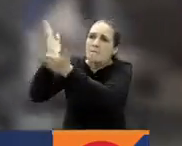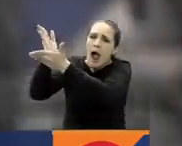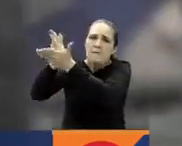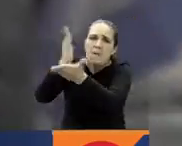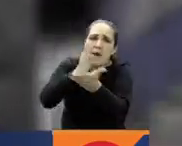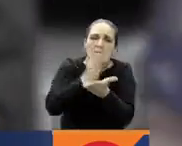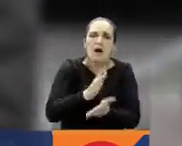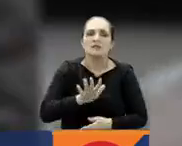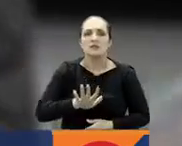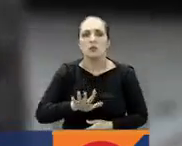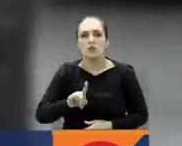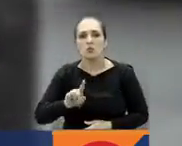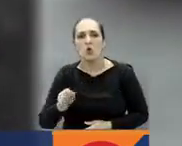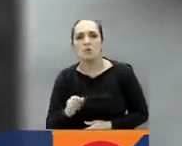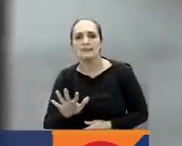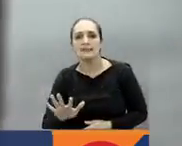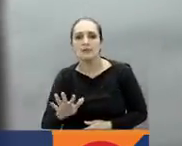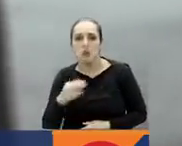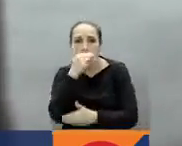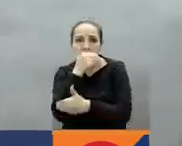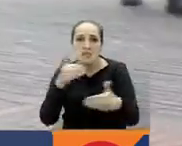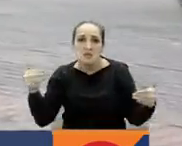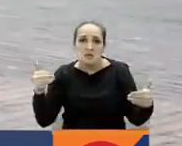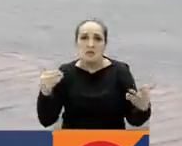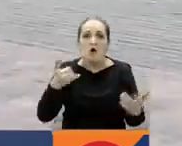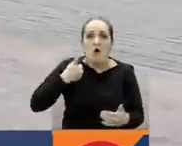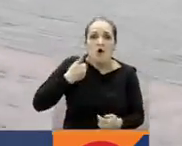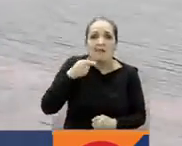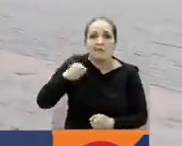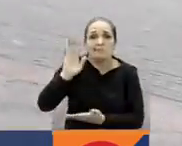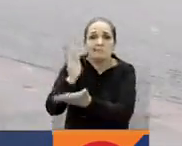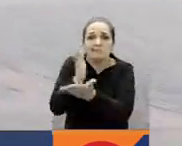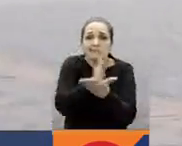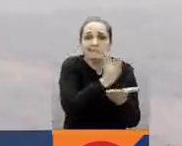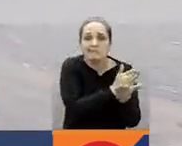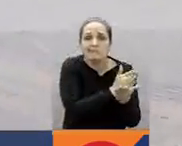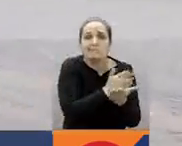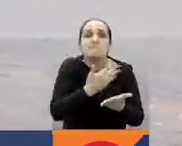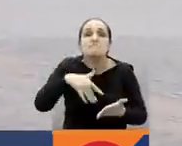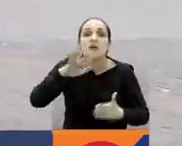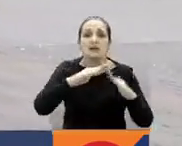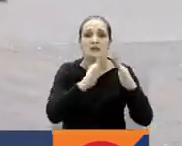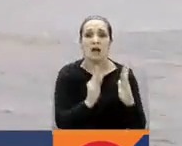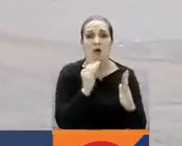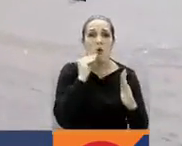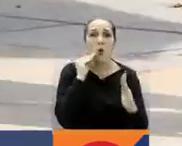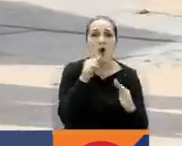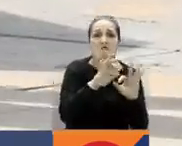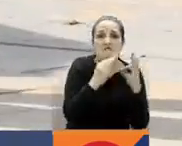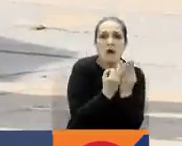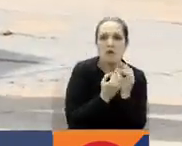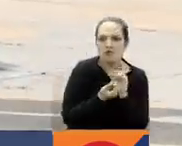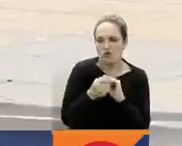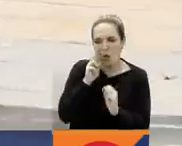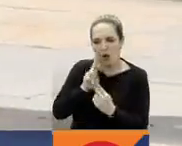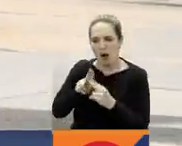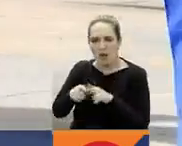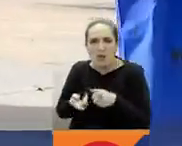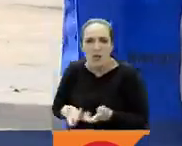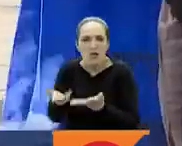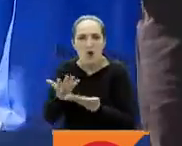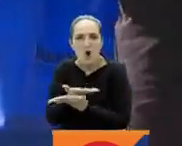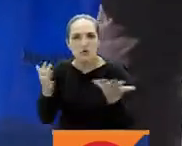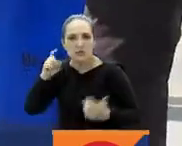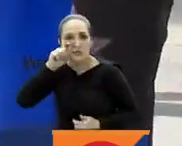de violencia sexual el 78% de los casos ocurrieron en sus propios hogares si una mujer es víctima de violencia